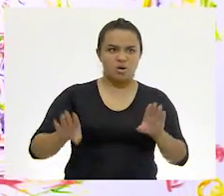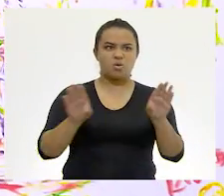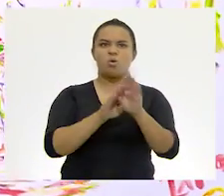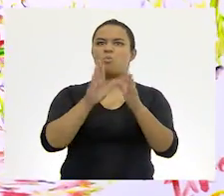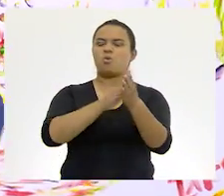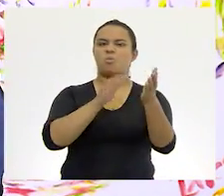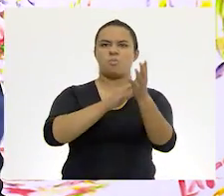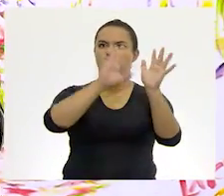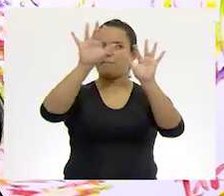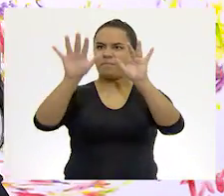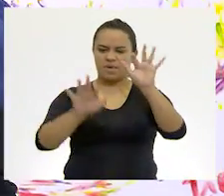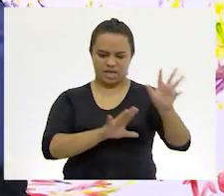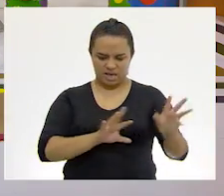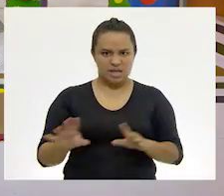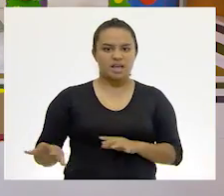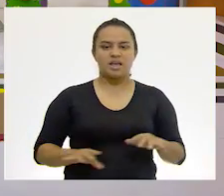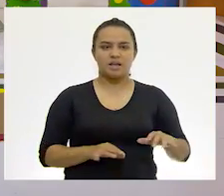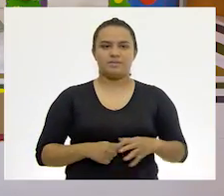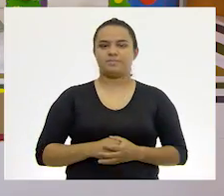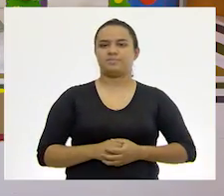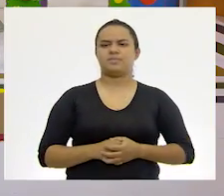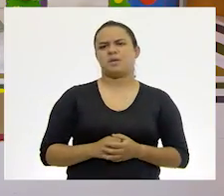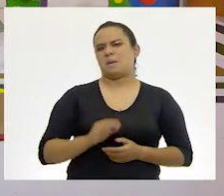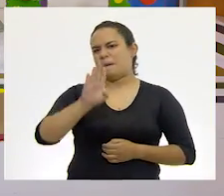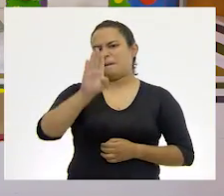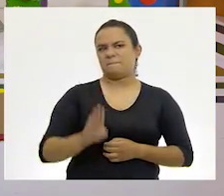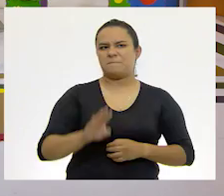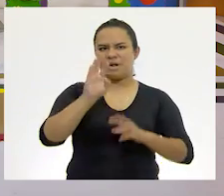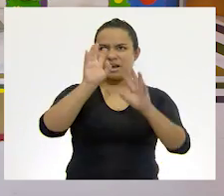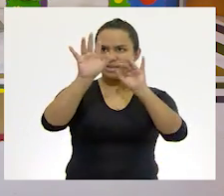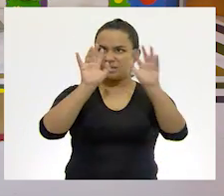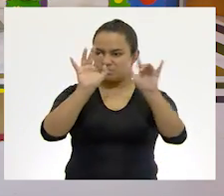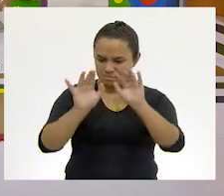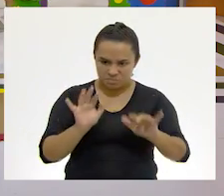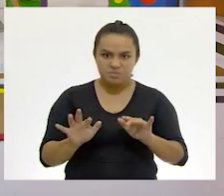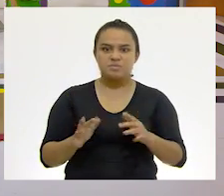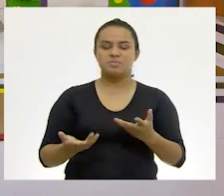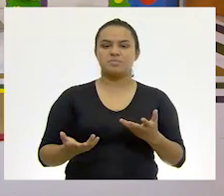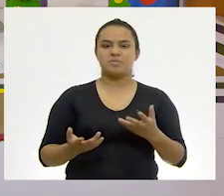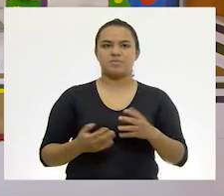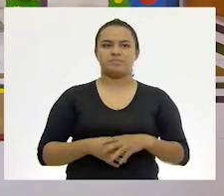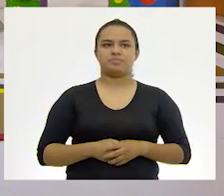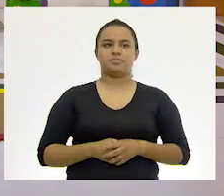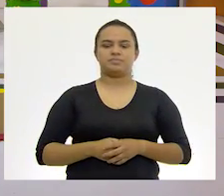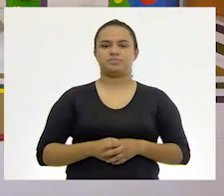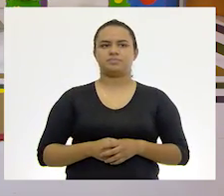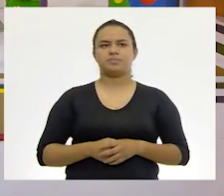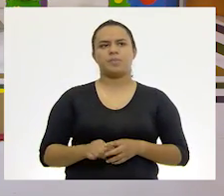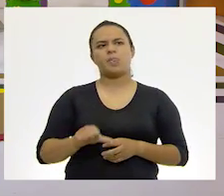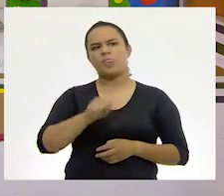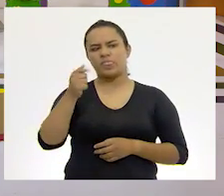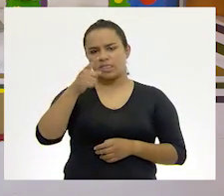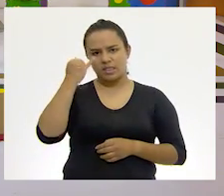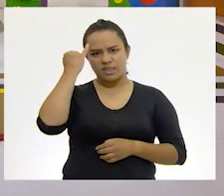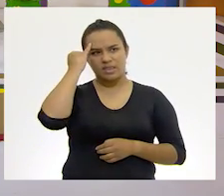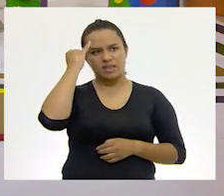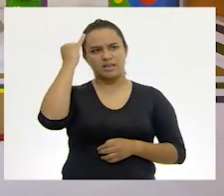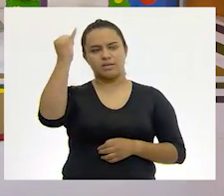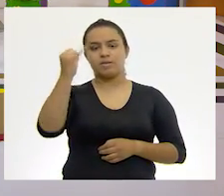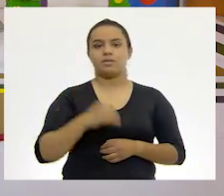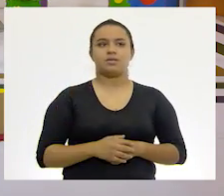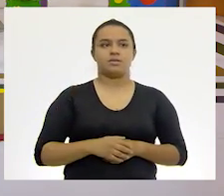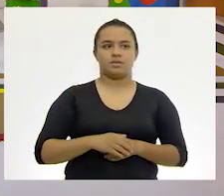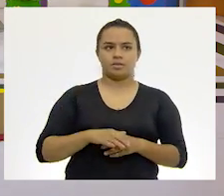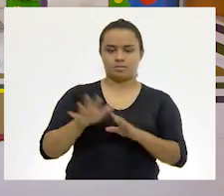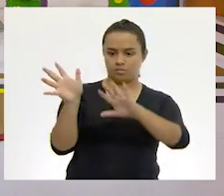enfrente? A ver, a ver, como si fueran gotitas. ¿Qué otra se te ocurre, Paco? A ver.